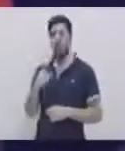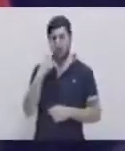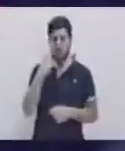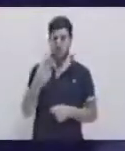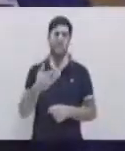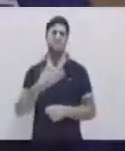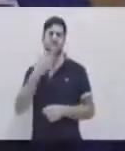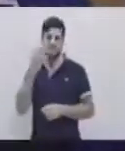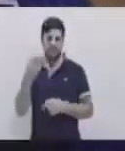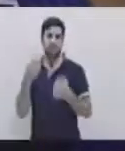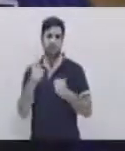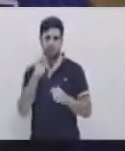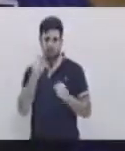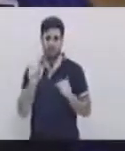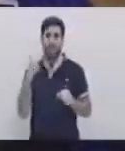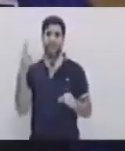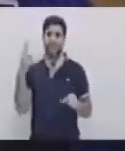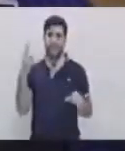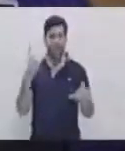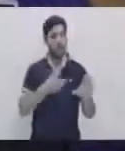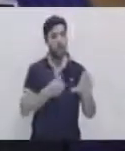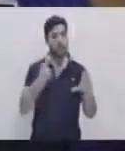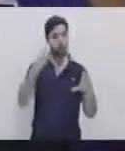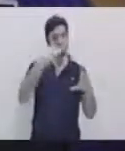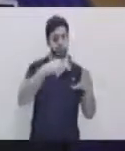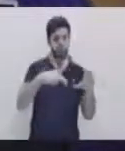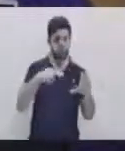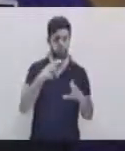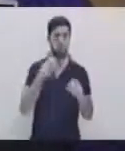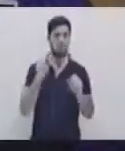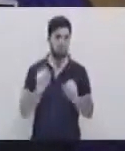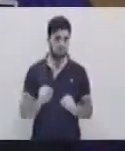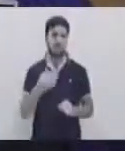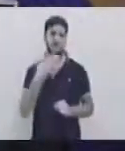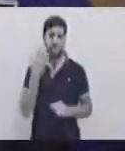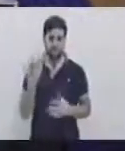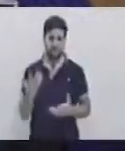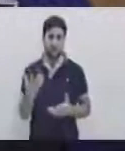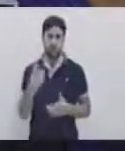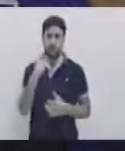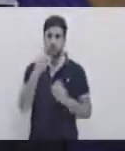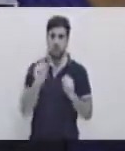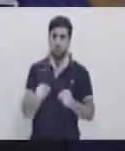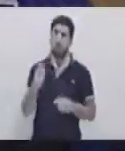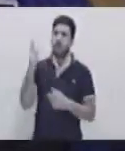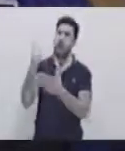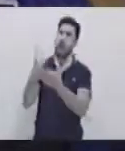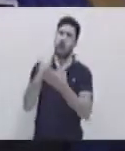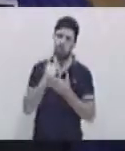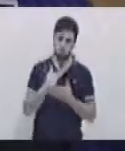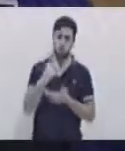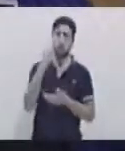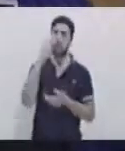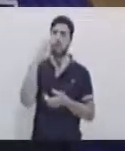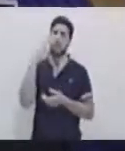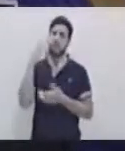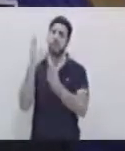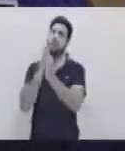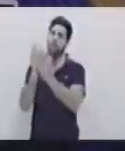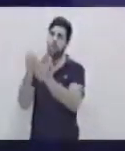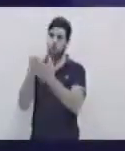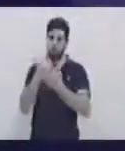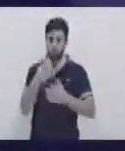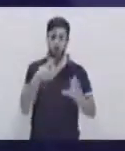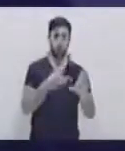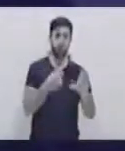fácilmente con una tijera pidiendo ayuda de tu padre, de tu